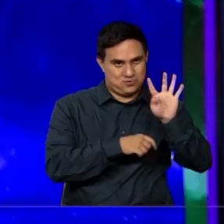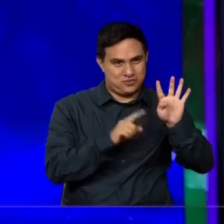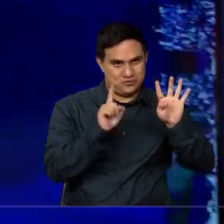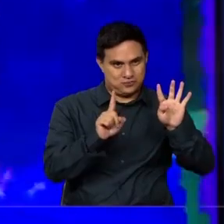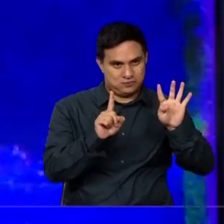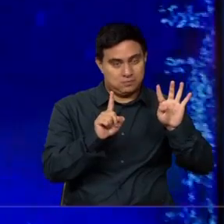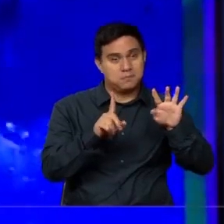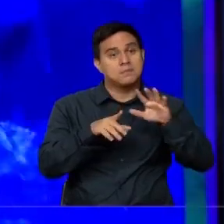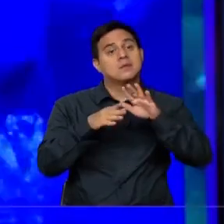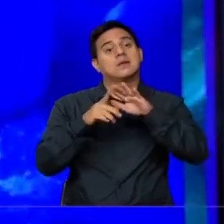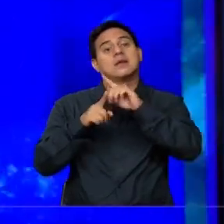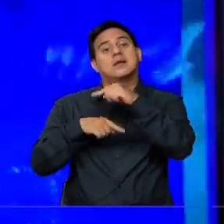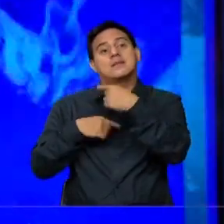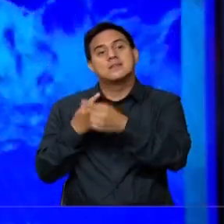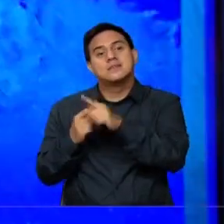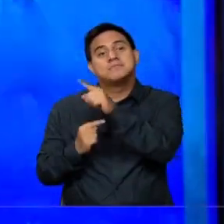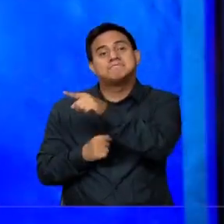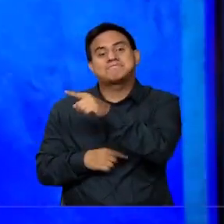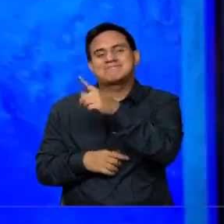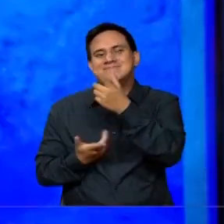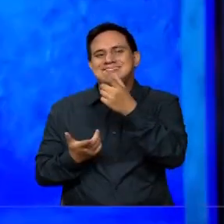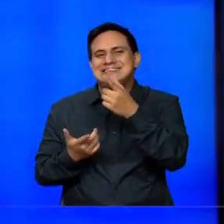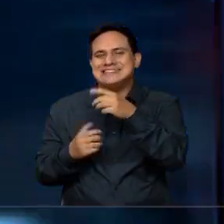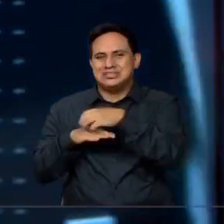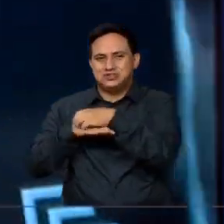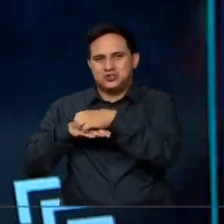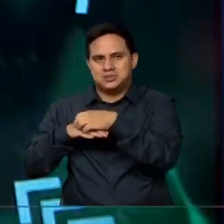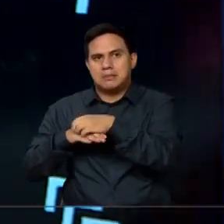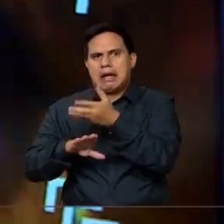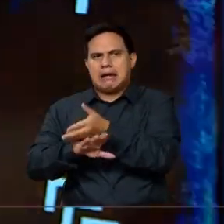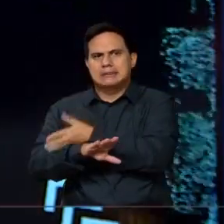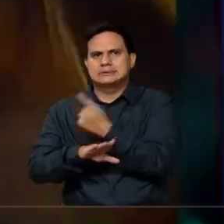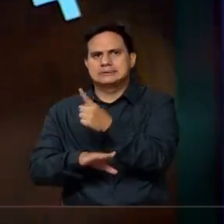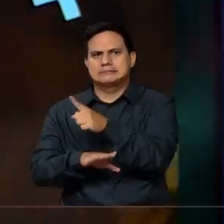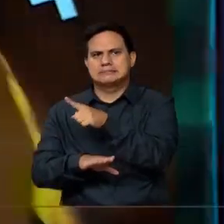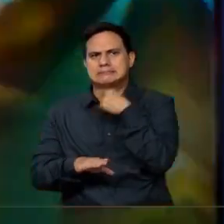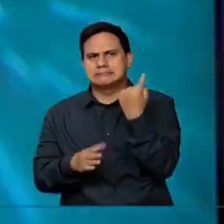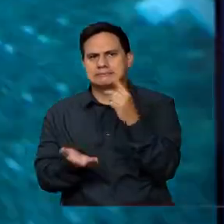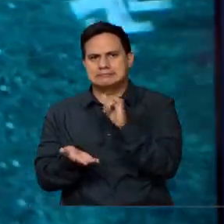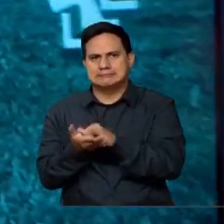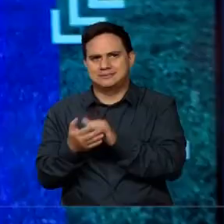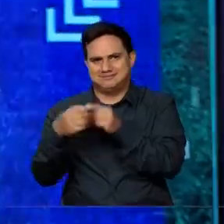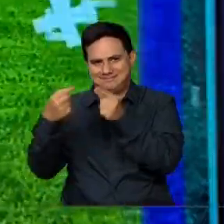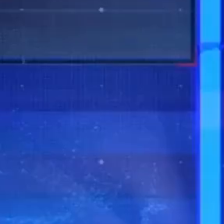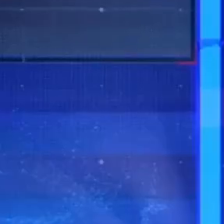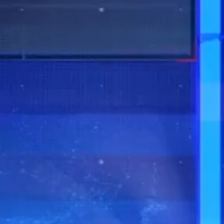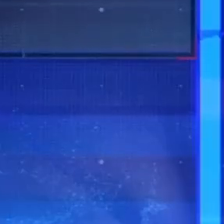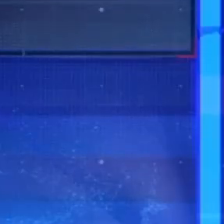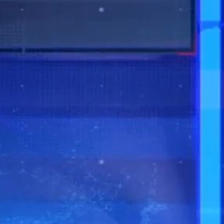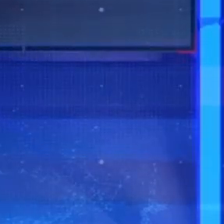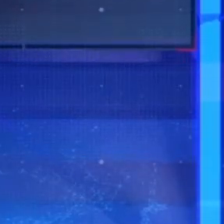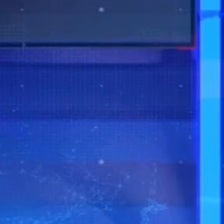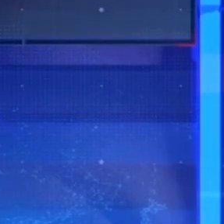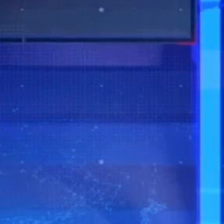que el equipo local, los Pijaos, buscan redimirse tras su derrota inicial ante Fortaleza.